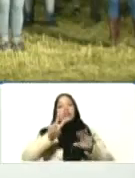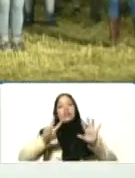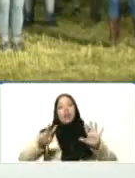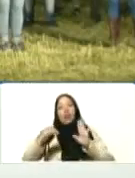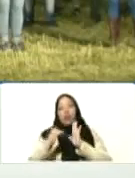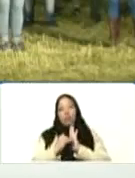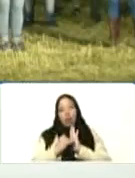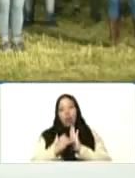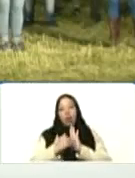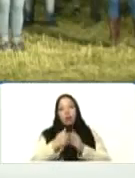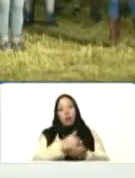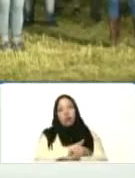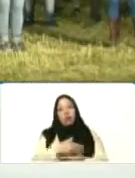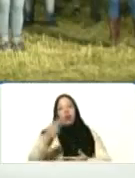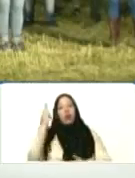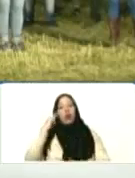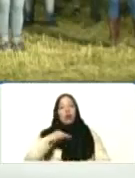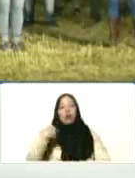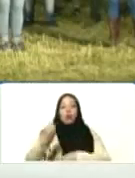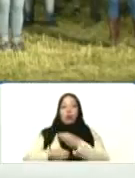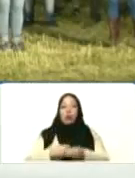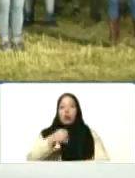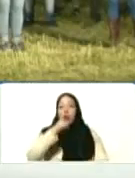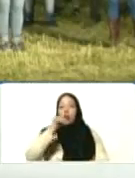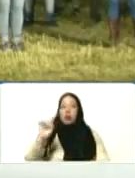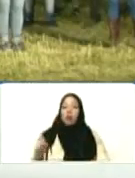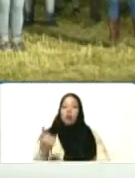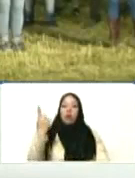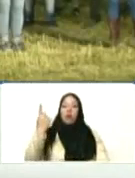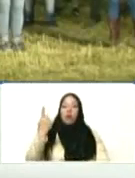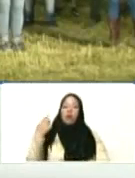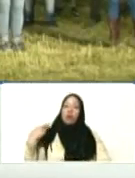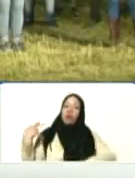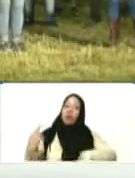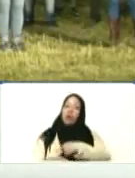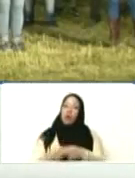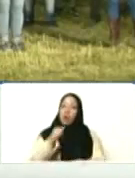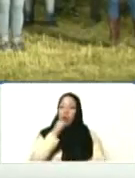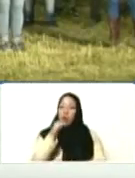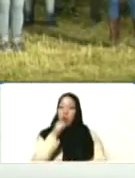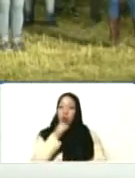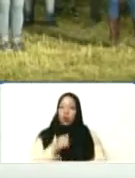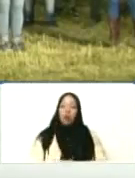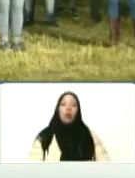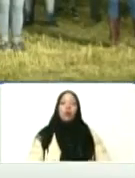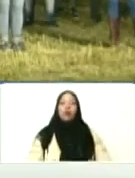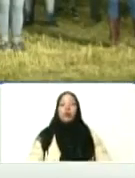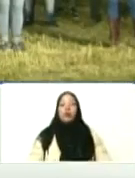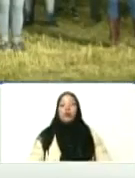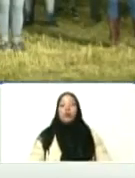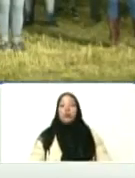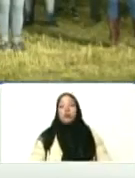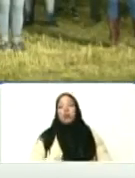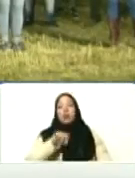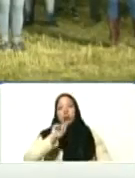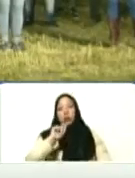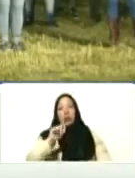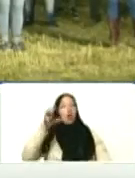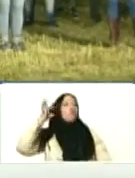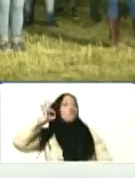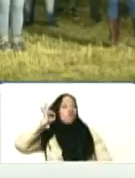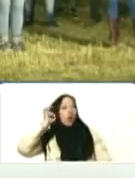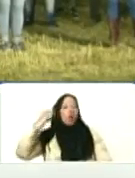547.800 bolívares, para crear la primera red territorial de tiendas de